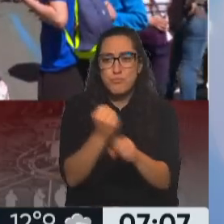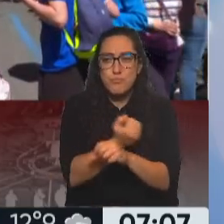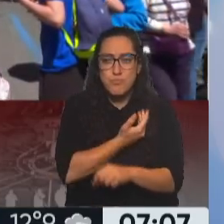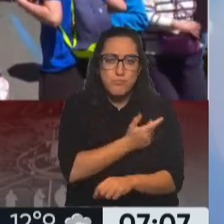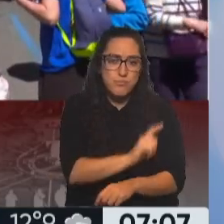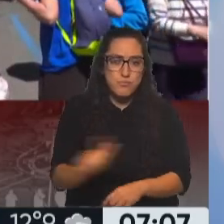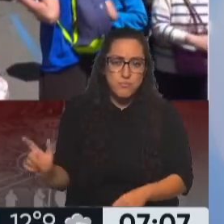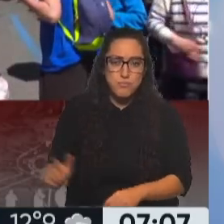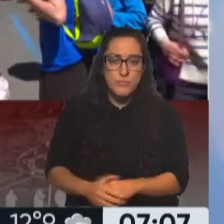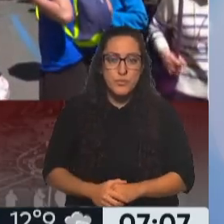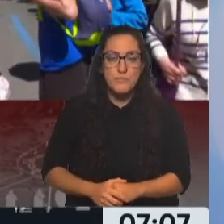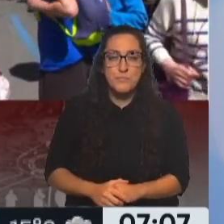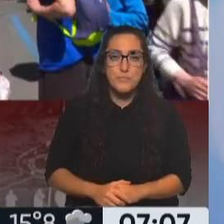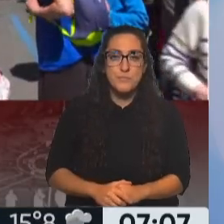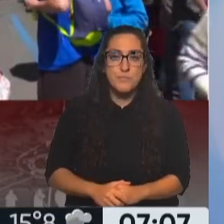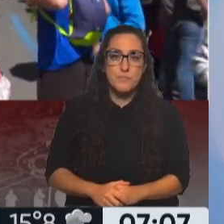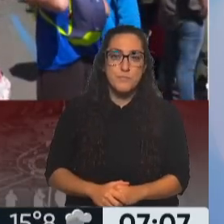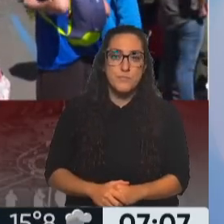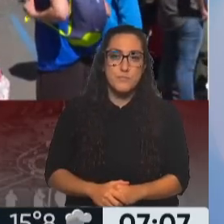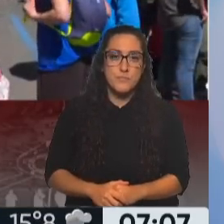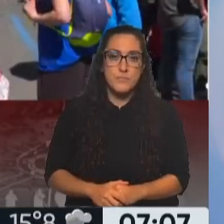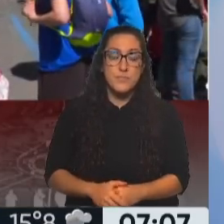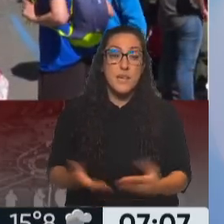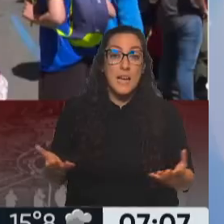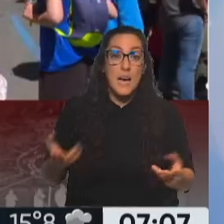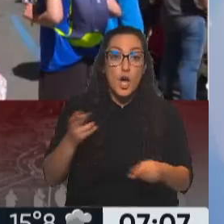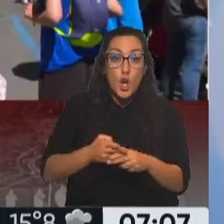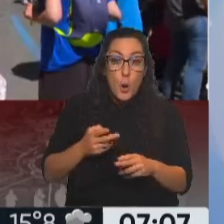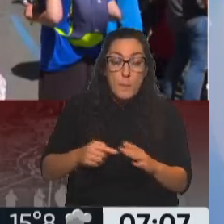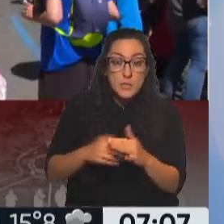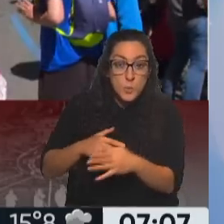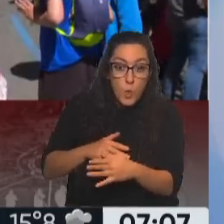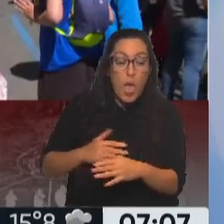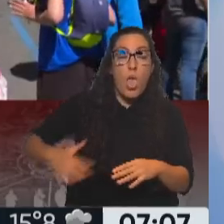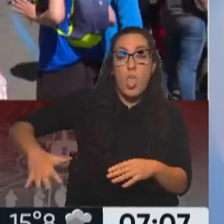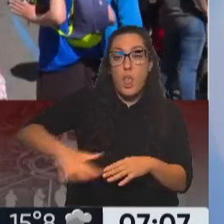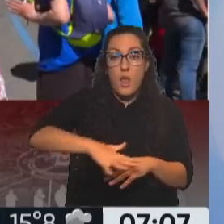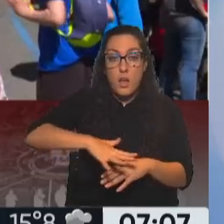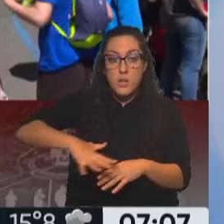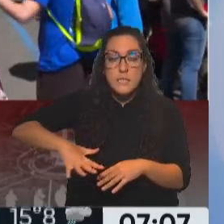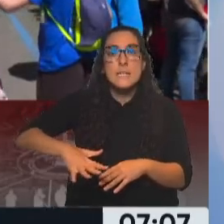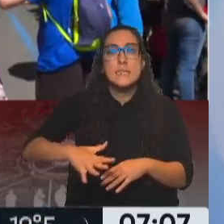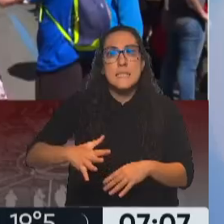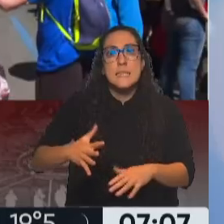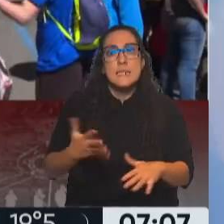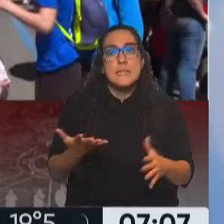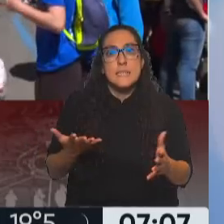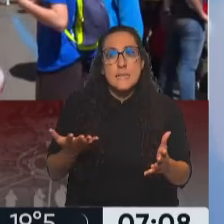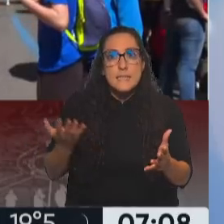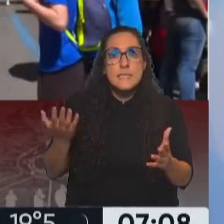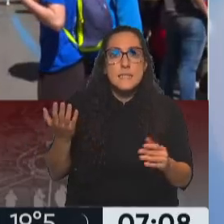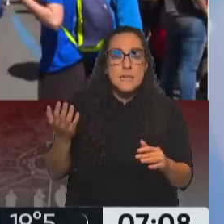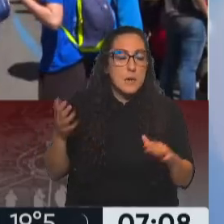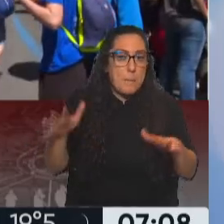acá. Y bueno, la ciudad de Roma está en una situación, está